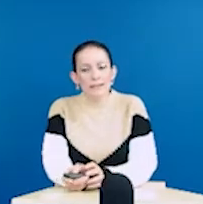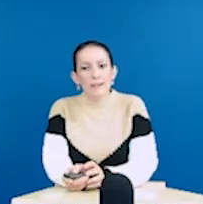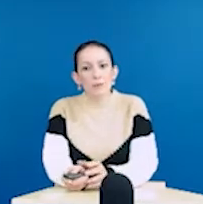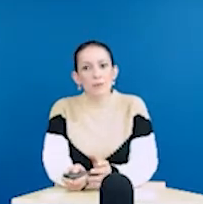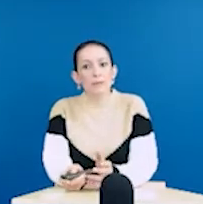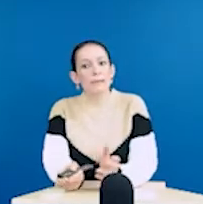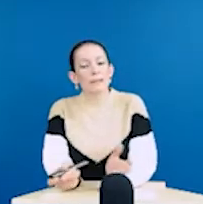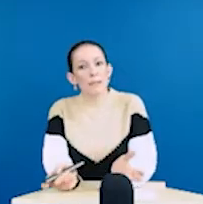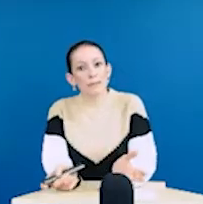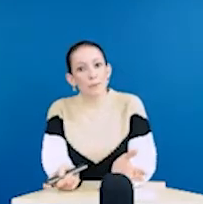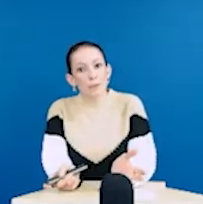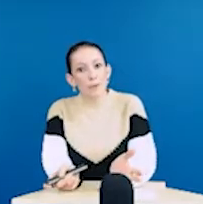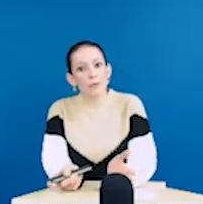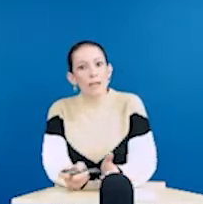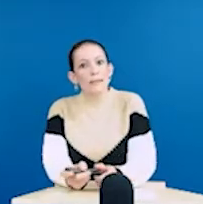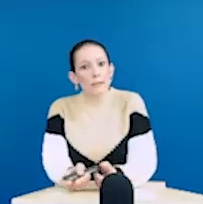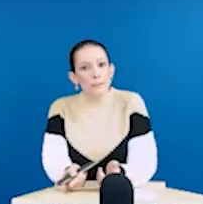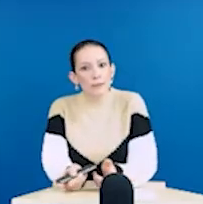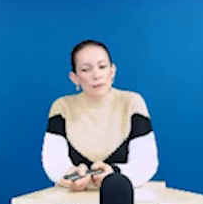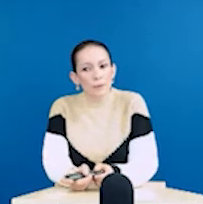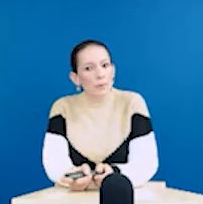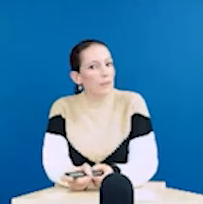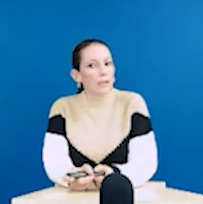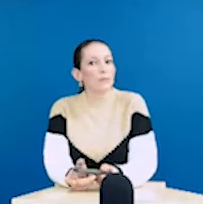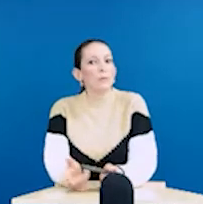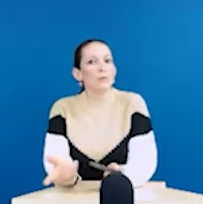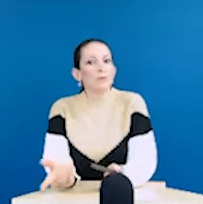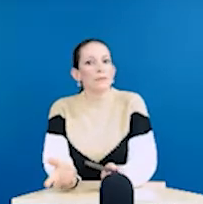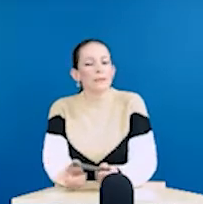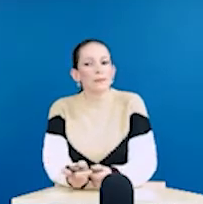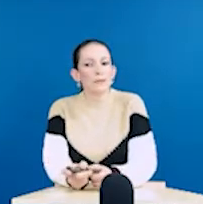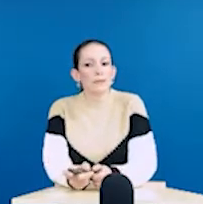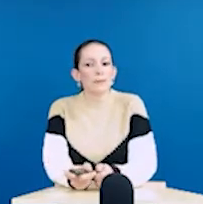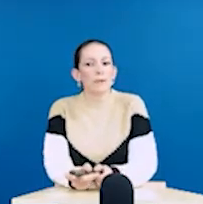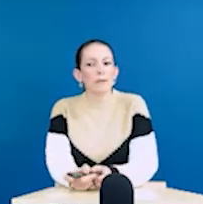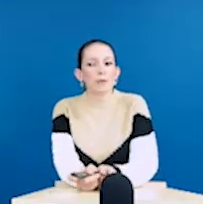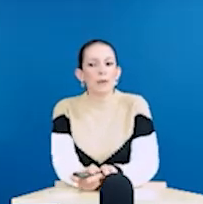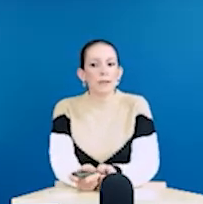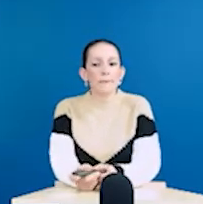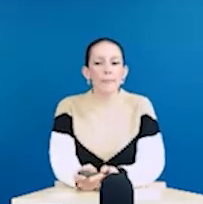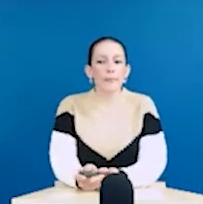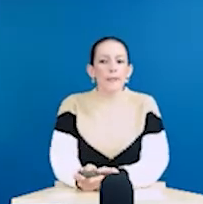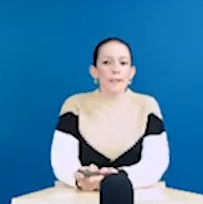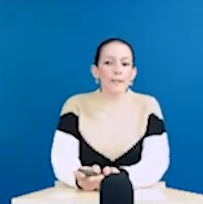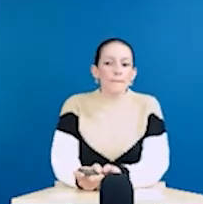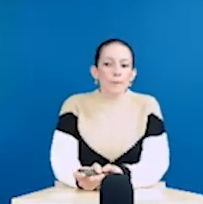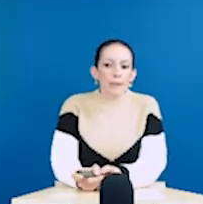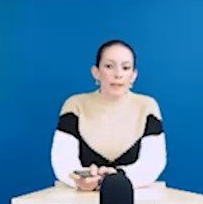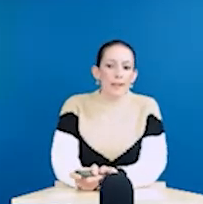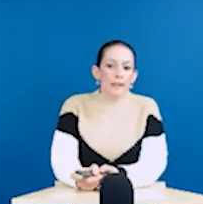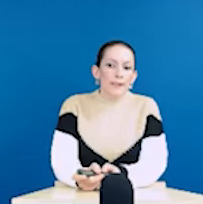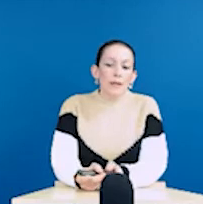entrada si nuestros pacientes también están tomando sus antihipertensivos, porque tenemos muchos pacientes con este tipo de patología,